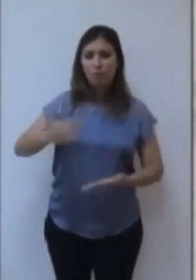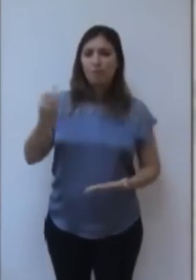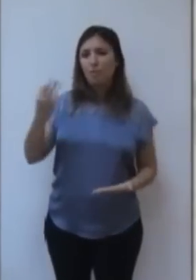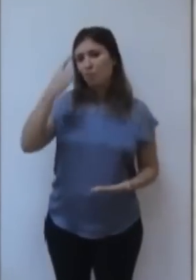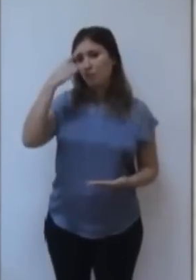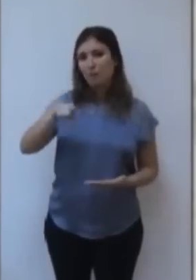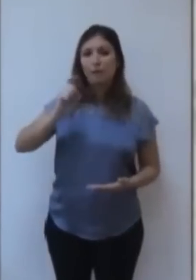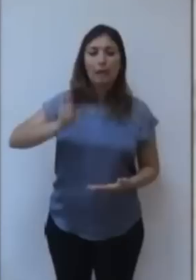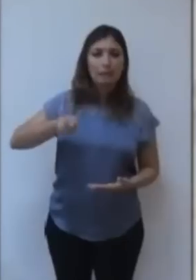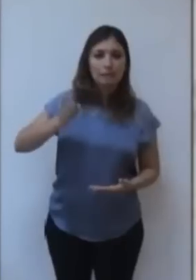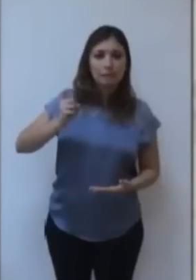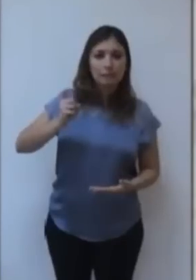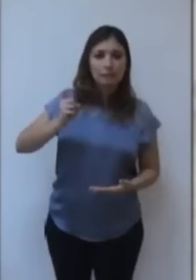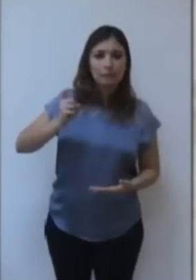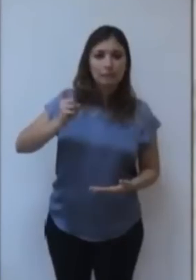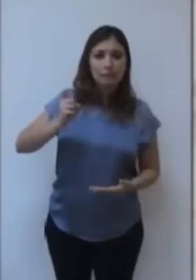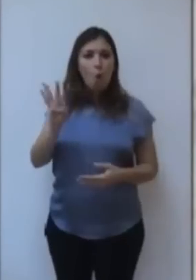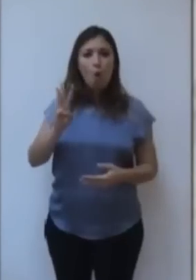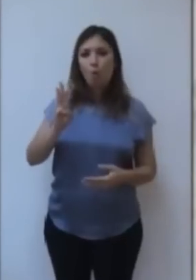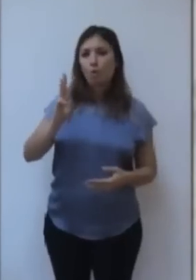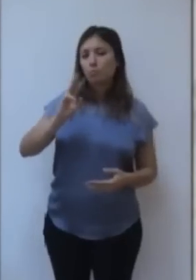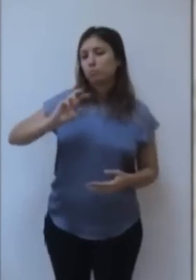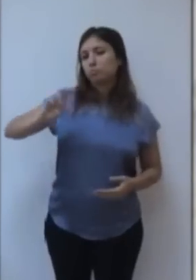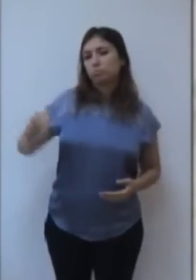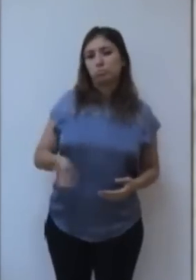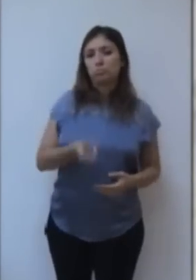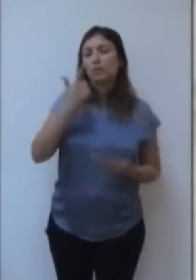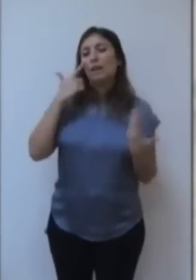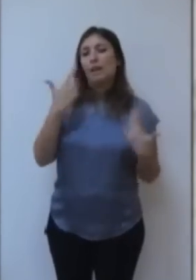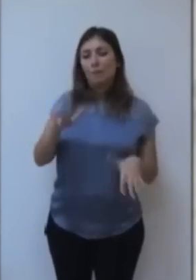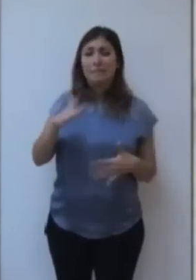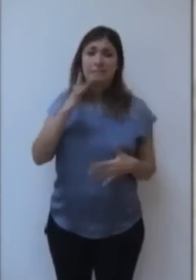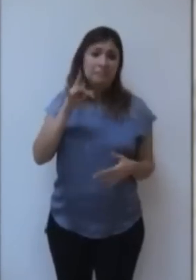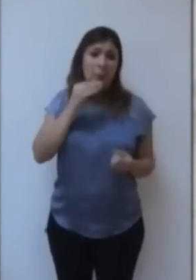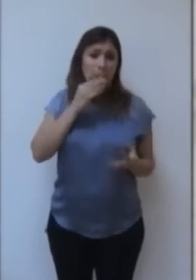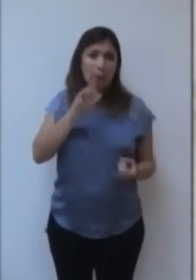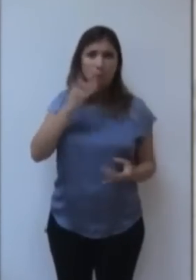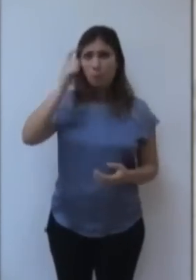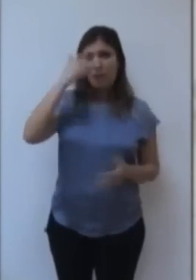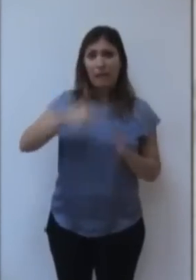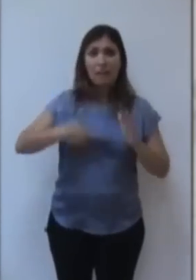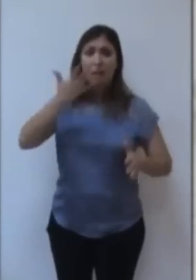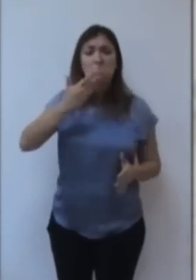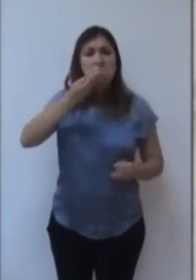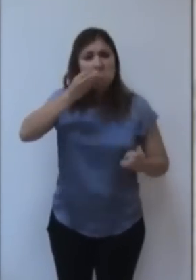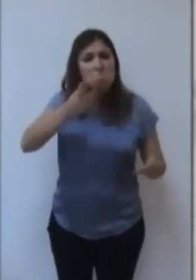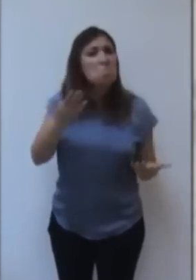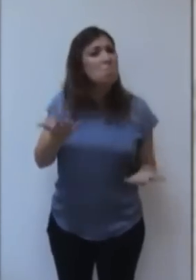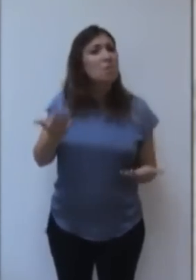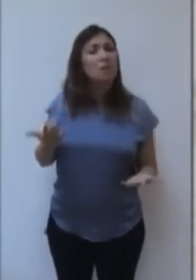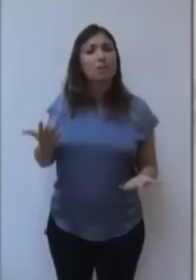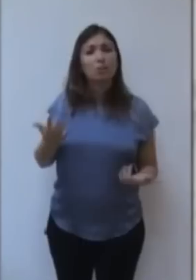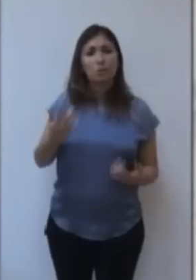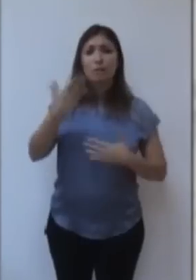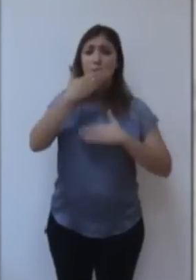necesario saber Excel, bioinformática y no sé qué. Y, bueno, vamos a ver, ¿no? Está muy bien, ¿no? El conocimiento general, está muy bien todo esto, pero